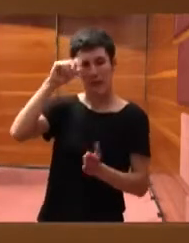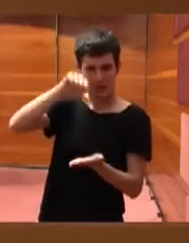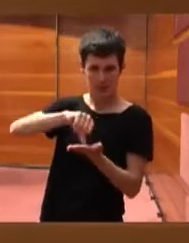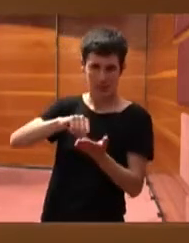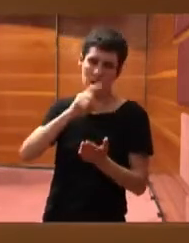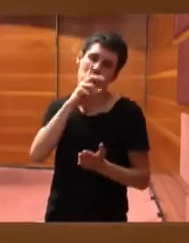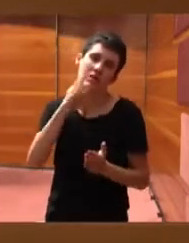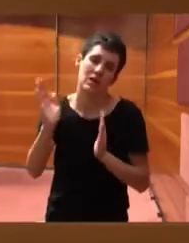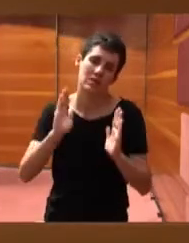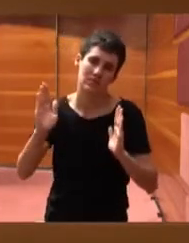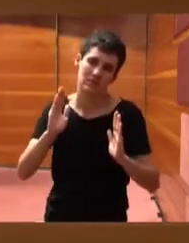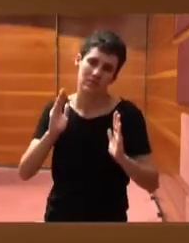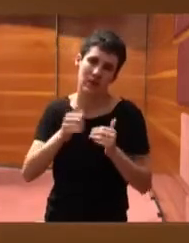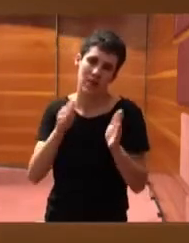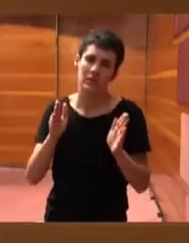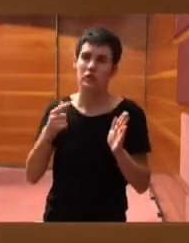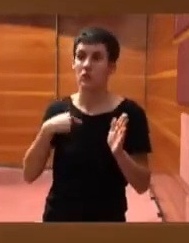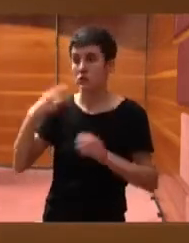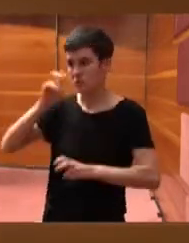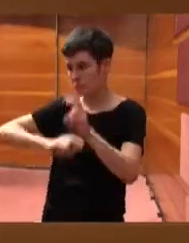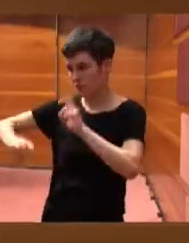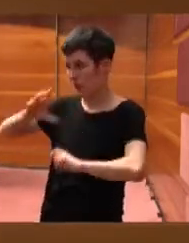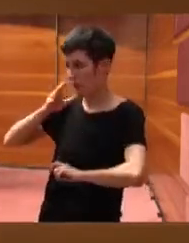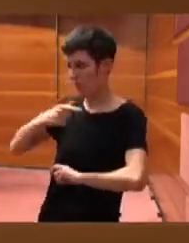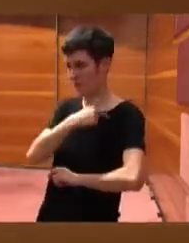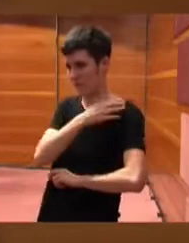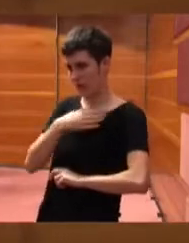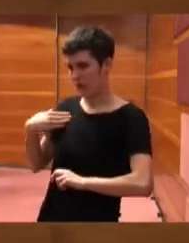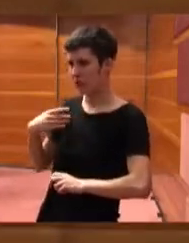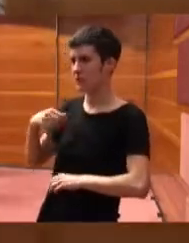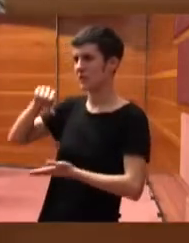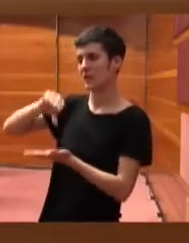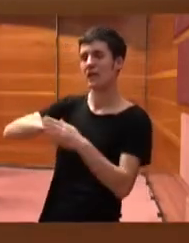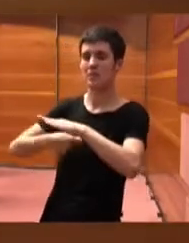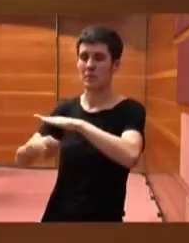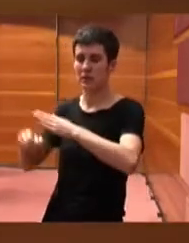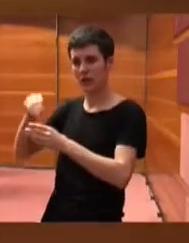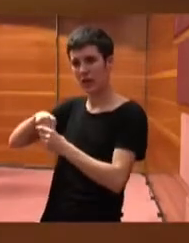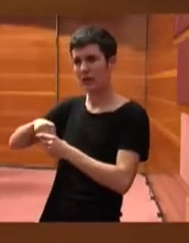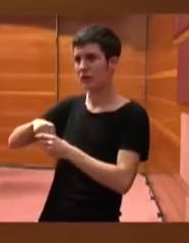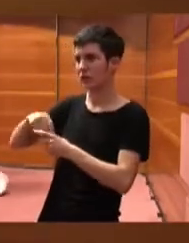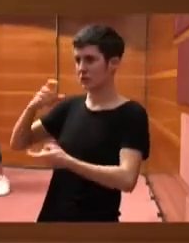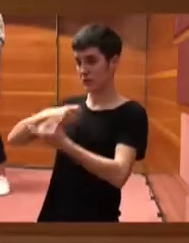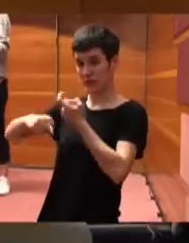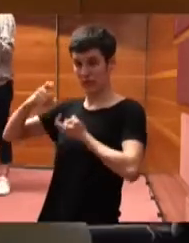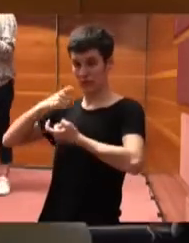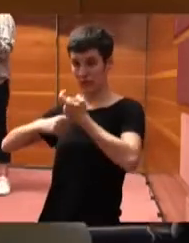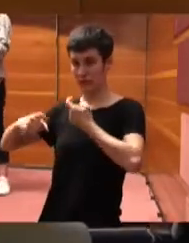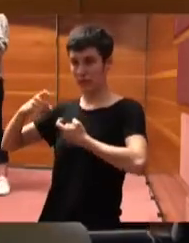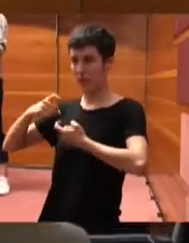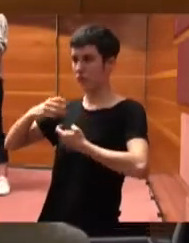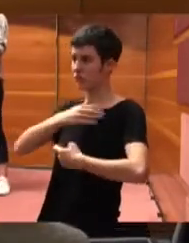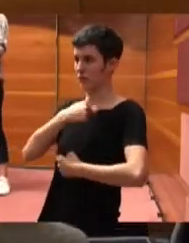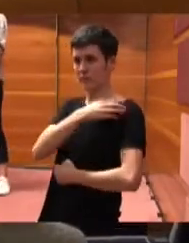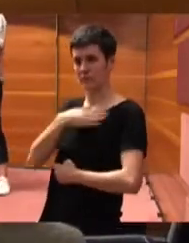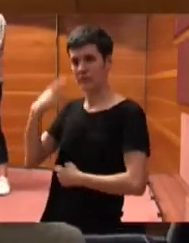yo he estado buscando, porque me interesaban mucho los datos del comercio de Vitoria, para un cliente que tengo, quería saber en qué gastaba la gente